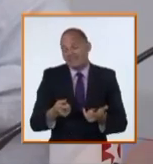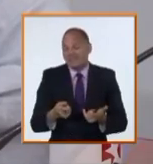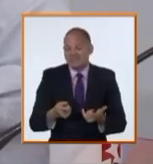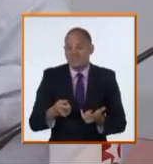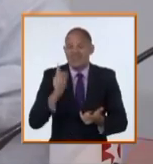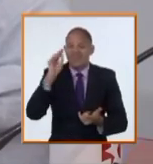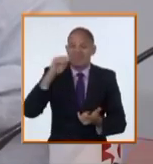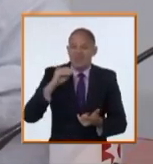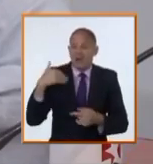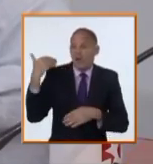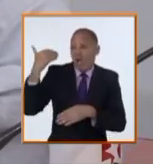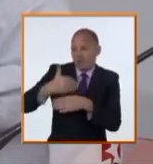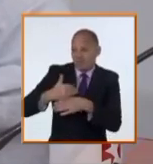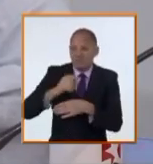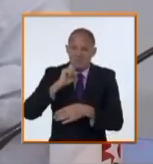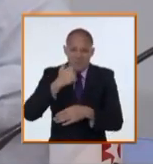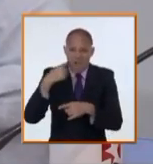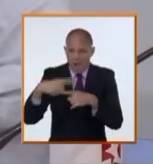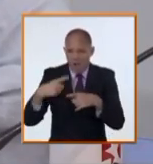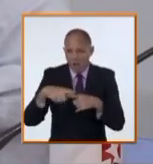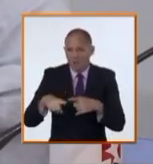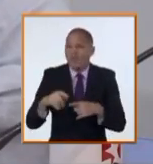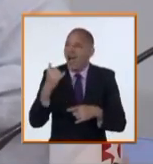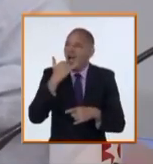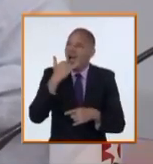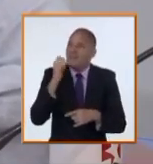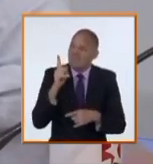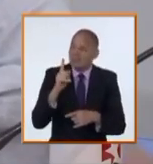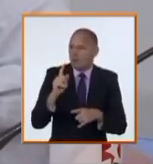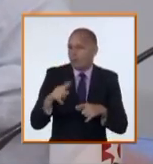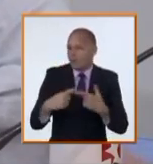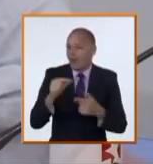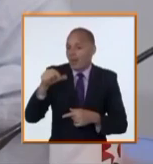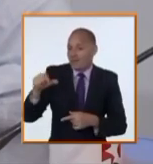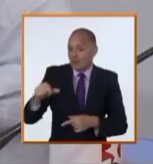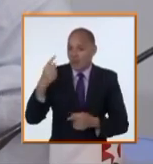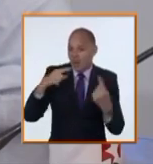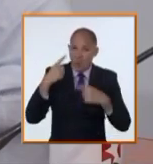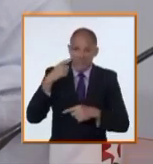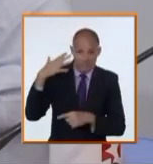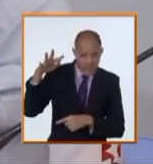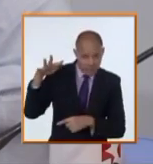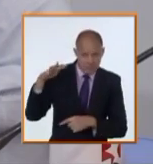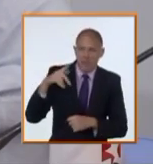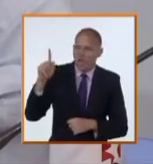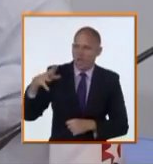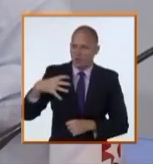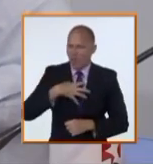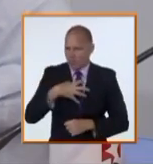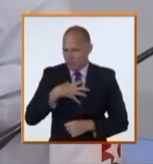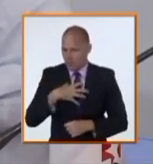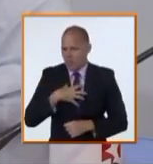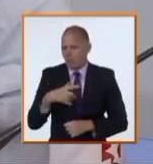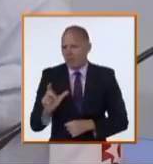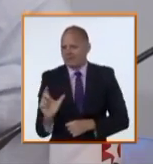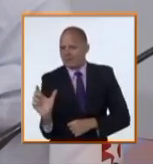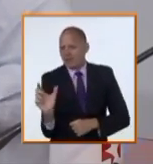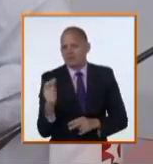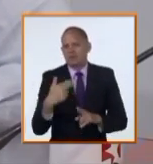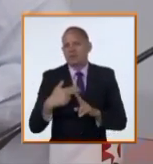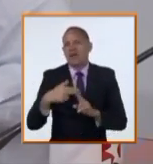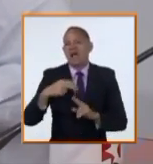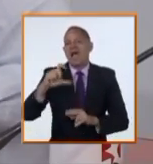y hay un grupo de clientes hoy que aunque poseen tarjeta de crédito internacional si las mismas están emitidas por bancos